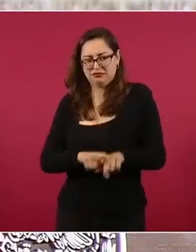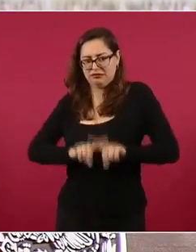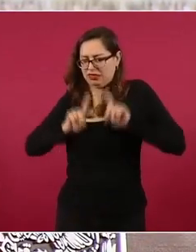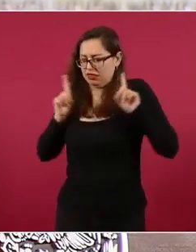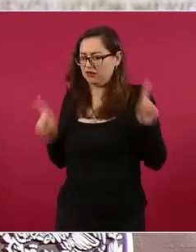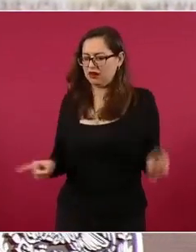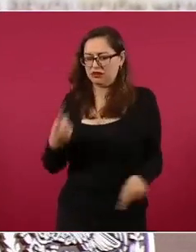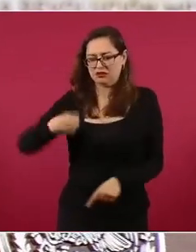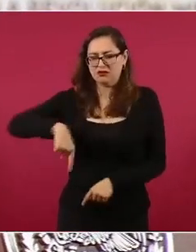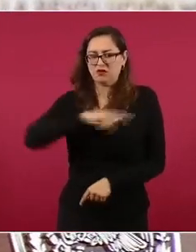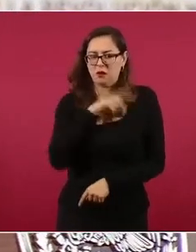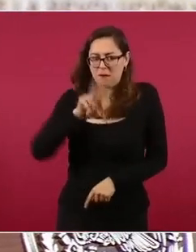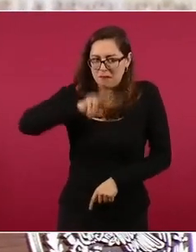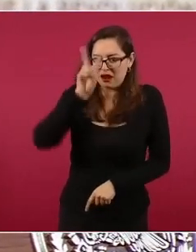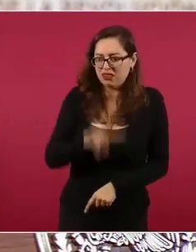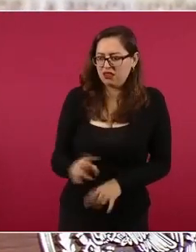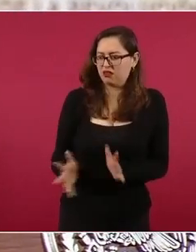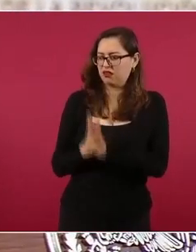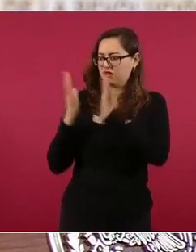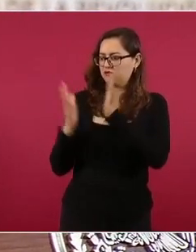auténticos.